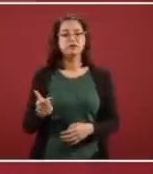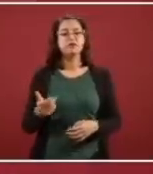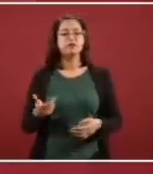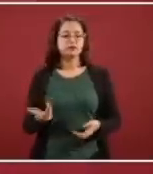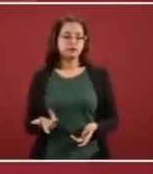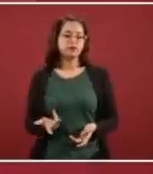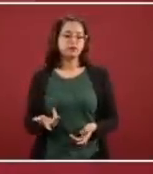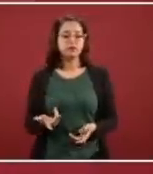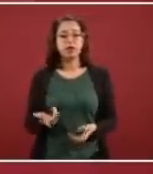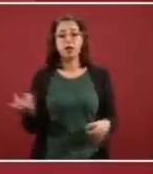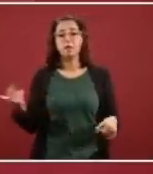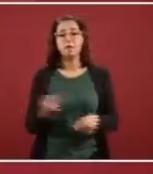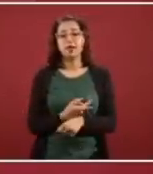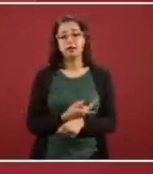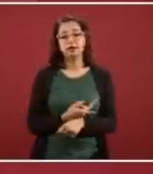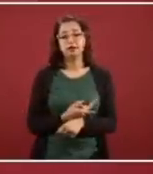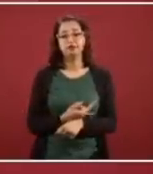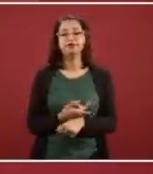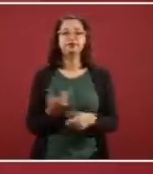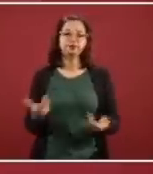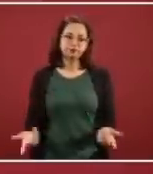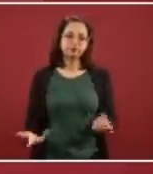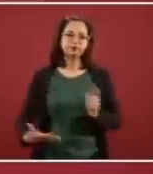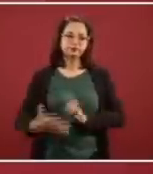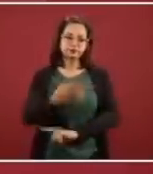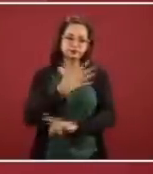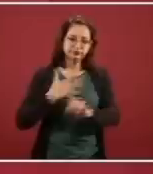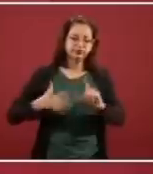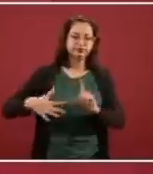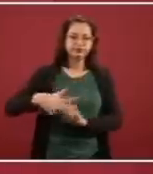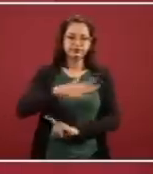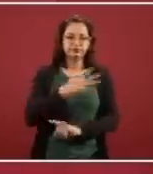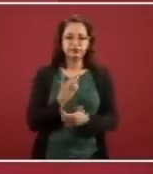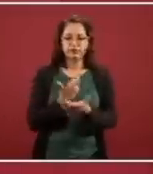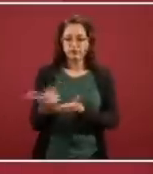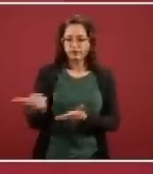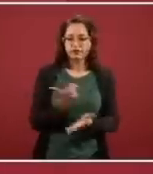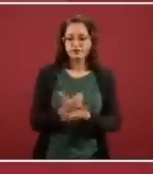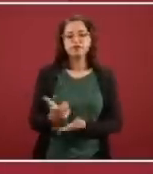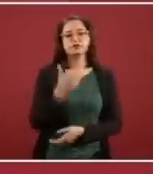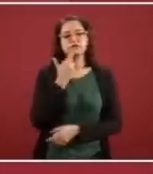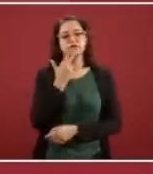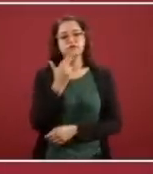pues van a mejorar los salarios.